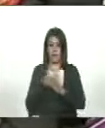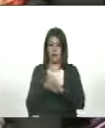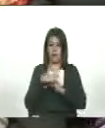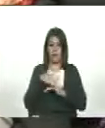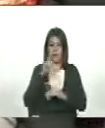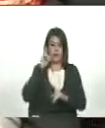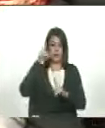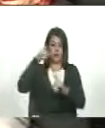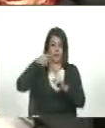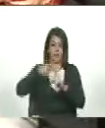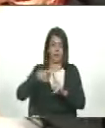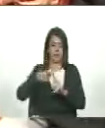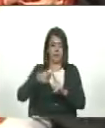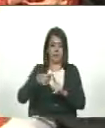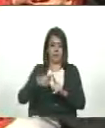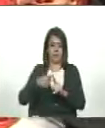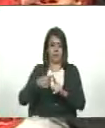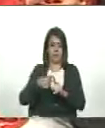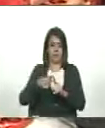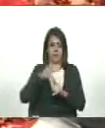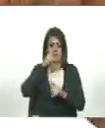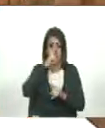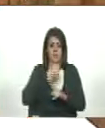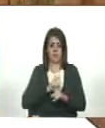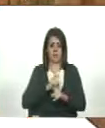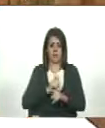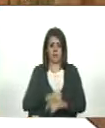con la proyección para el año